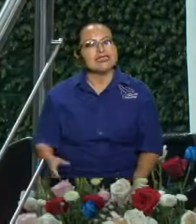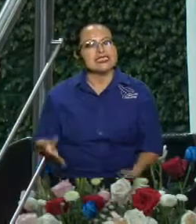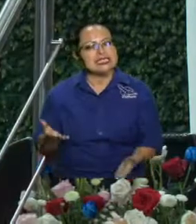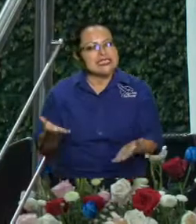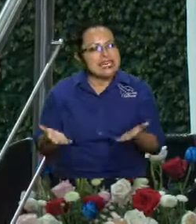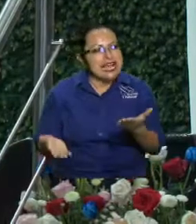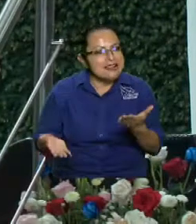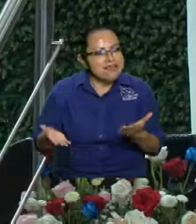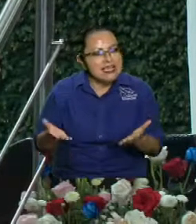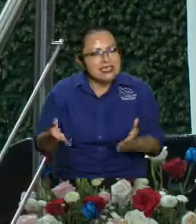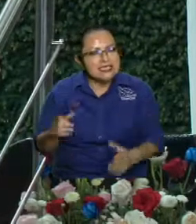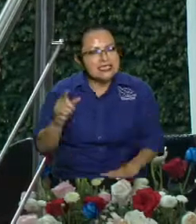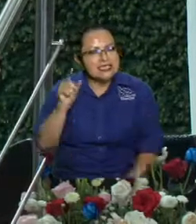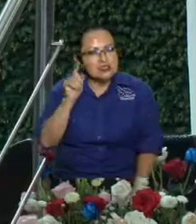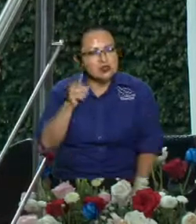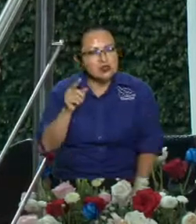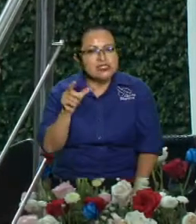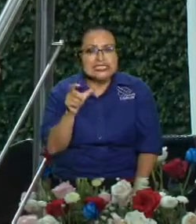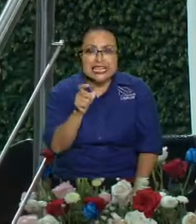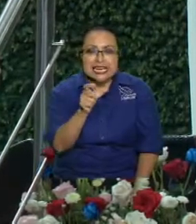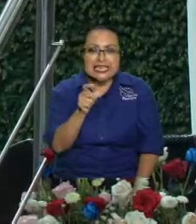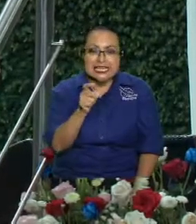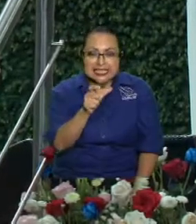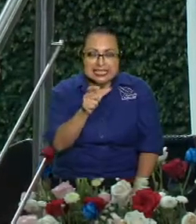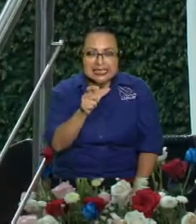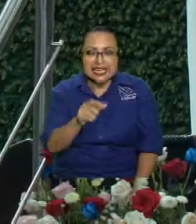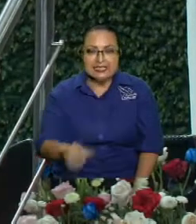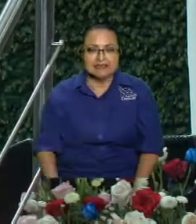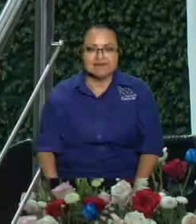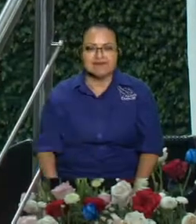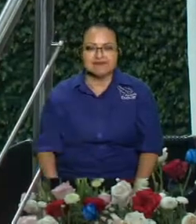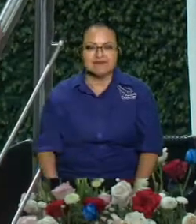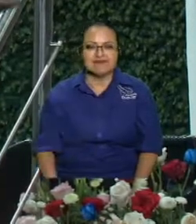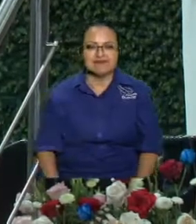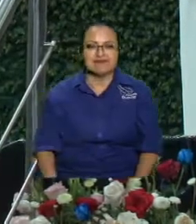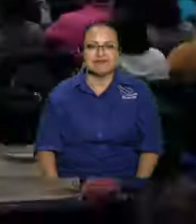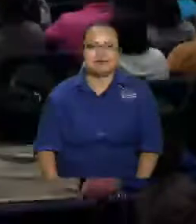¿No será que por eso es que tienes la tarjeta saturada?